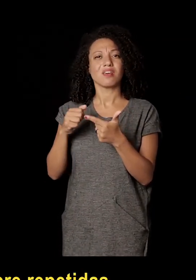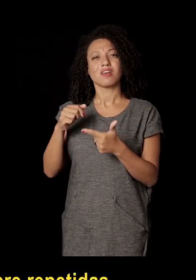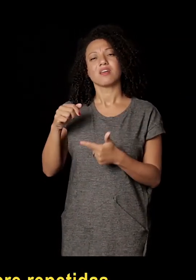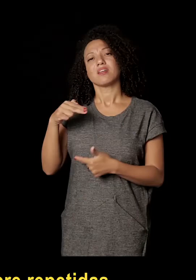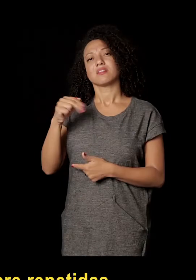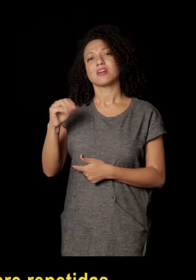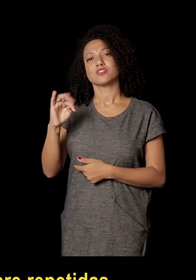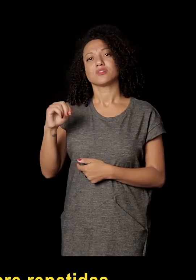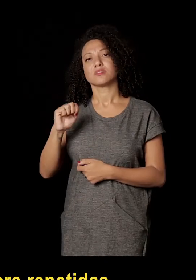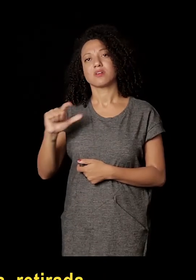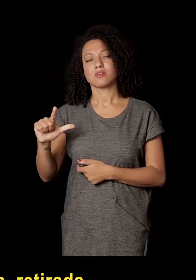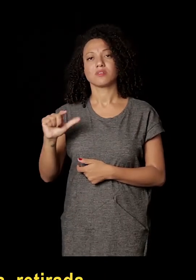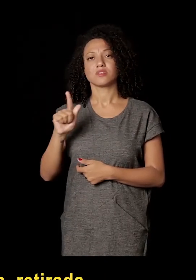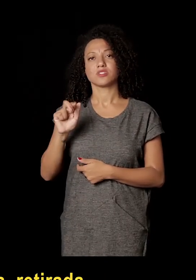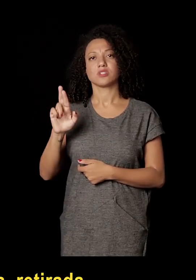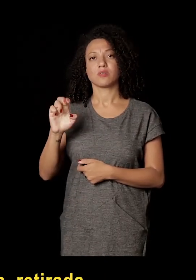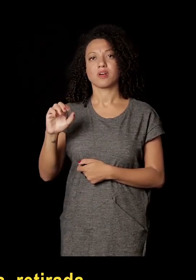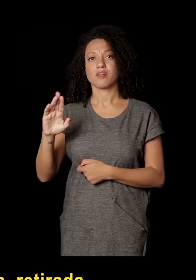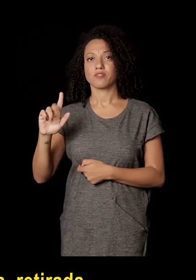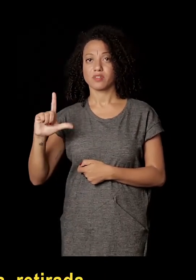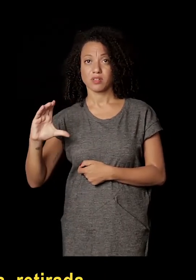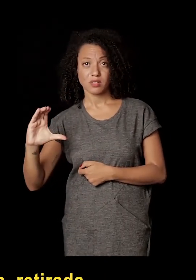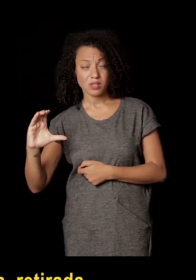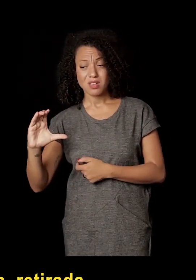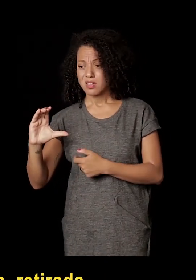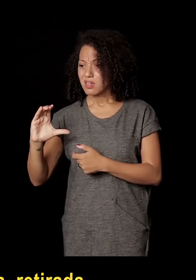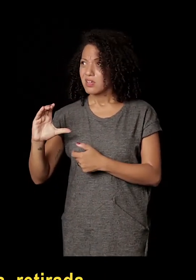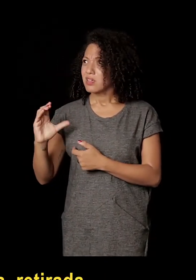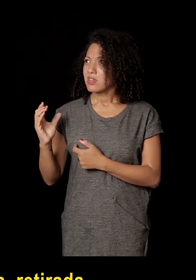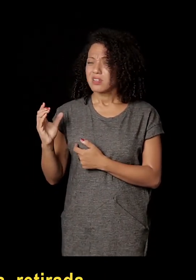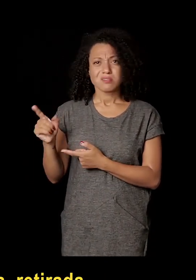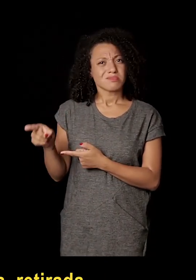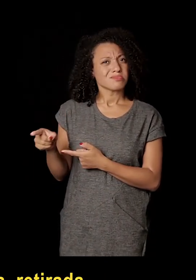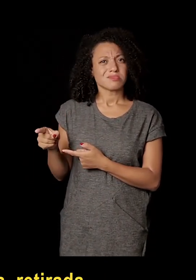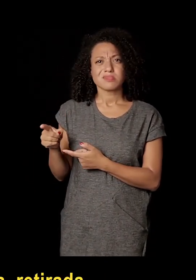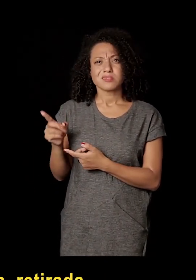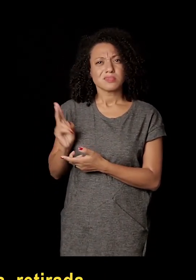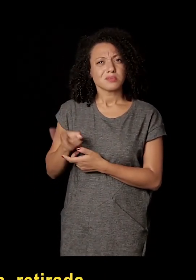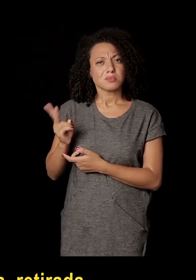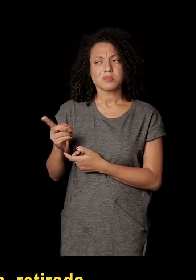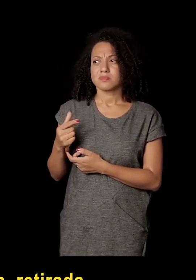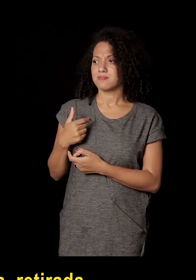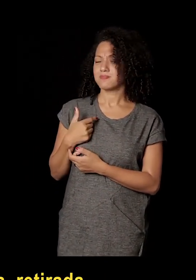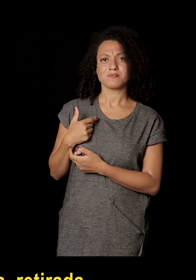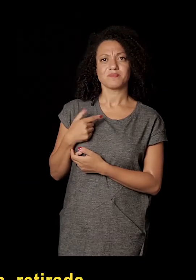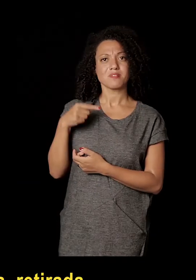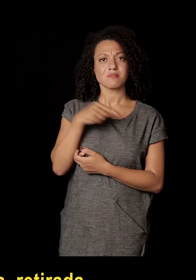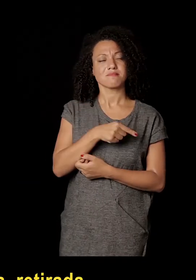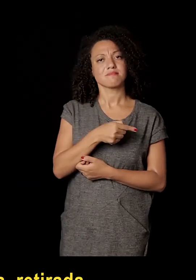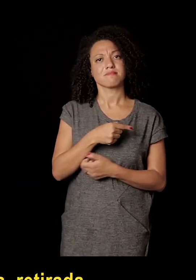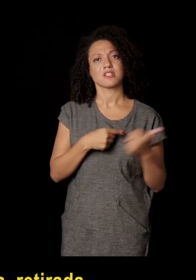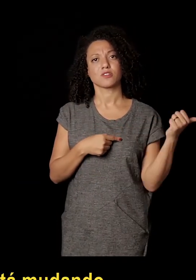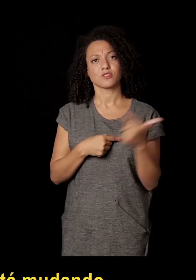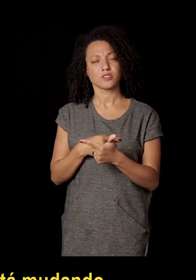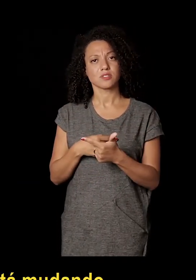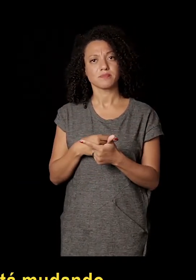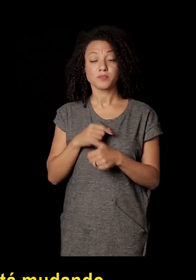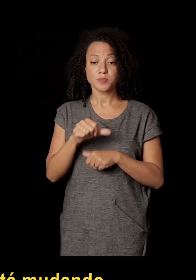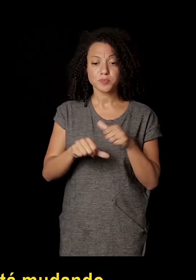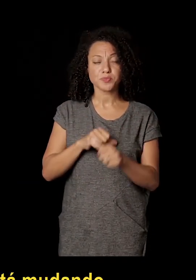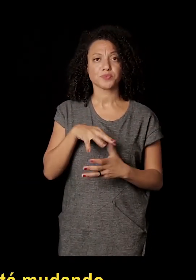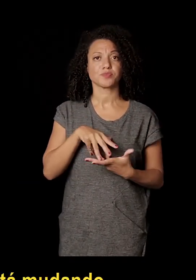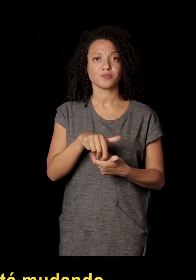de National Geographic. Es la misma foto reciclada, replanteada, retomada. El mundo está cambiando, ese es el